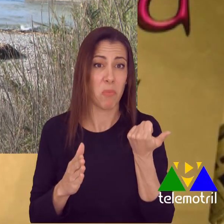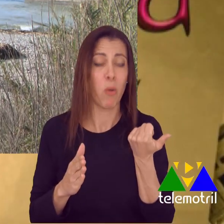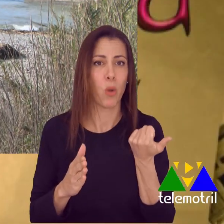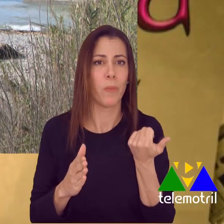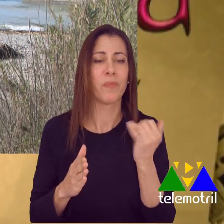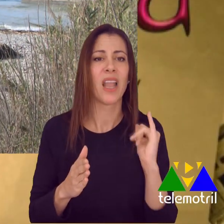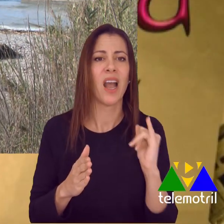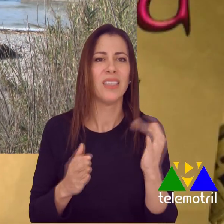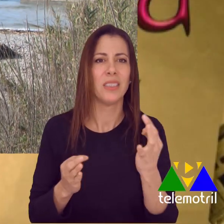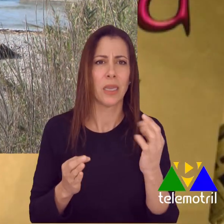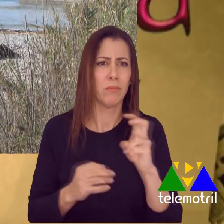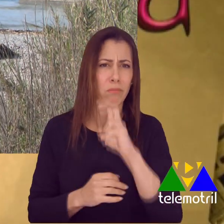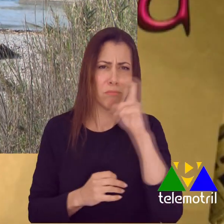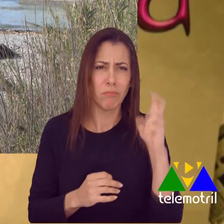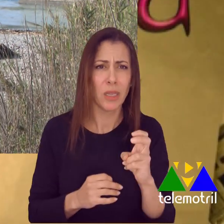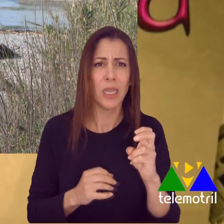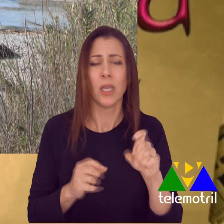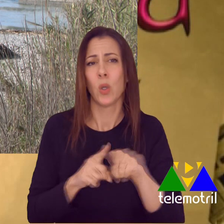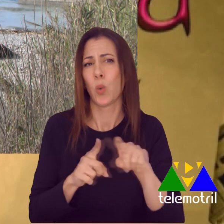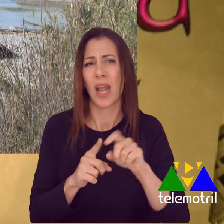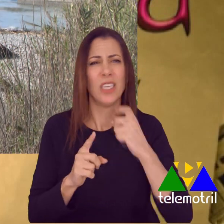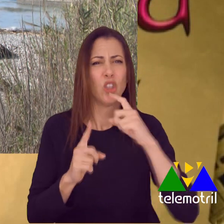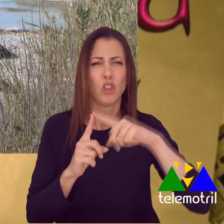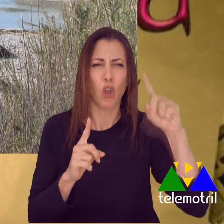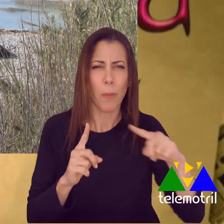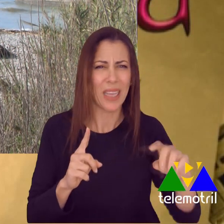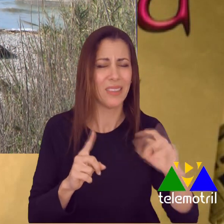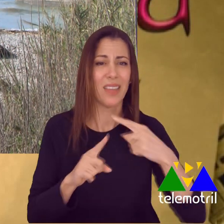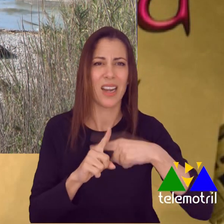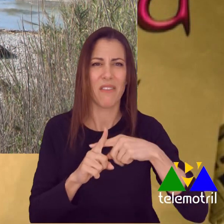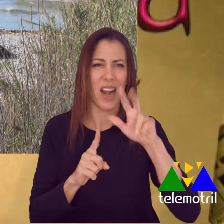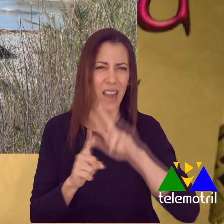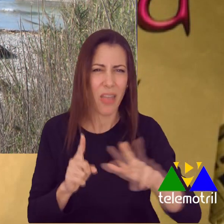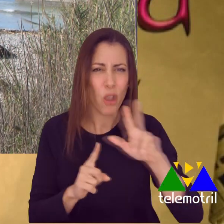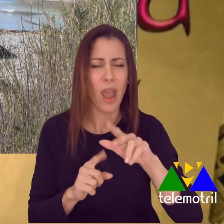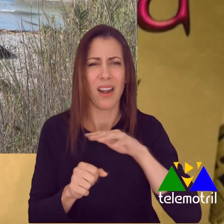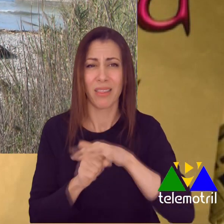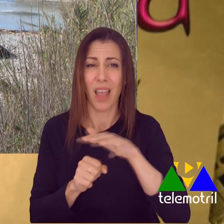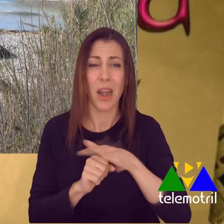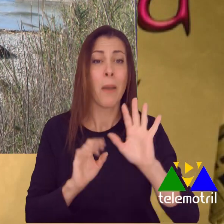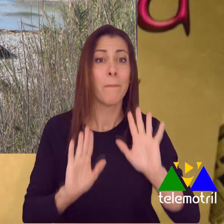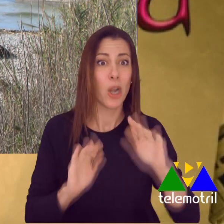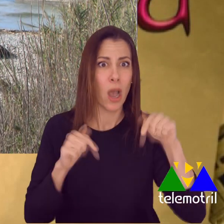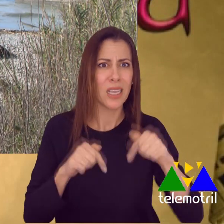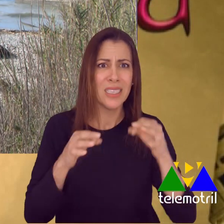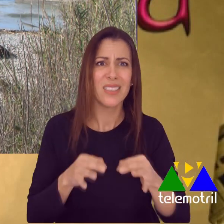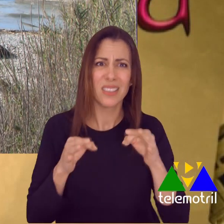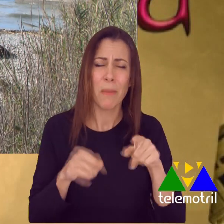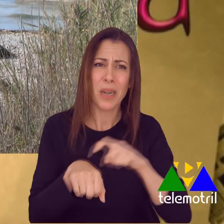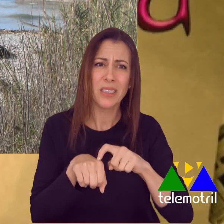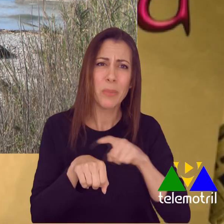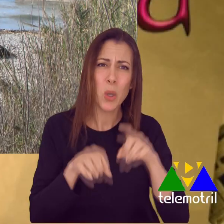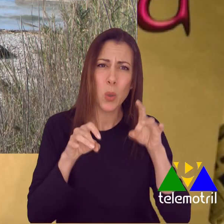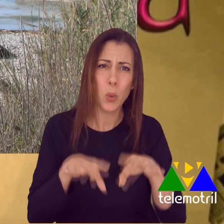poco, pues hemos tenido una serie de tormentas a nivel nacional, una serie de danas. Aquí siempre hemos tenido también ese tipo